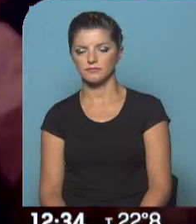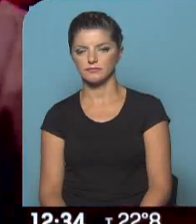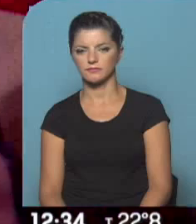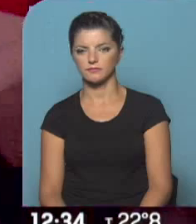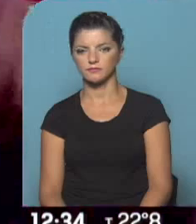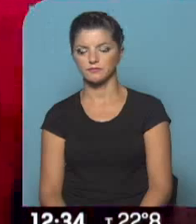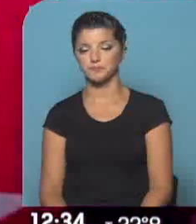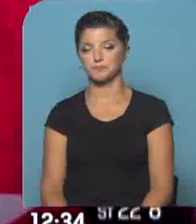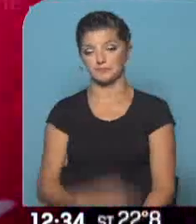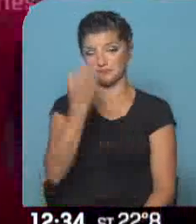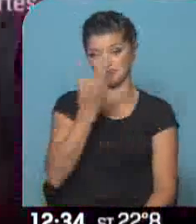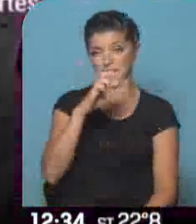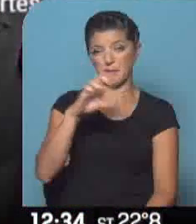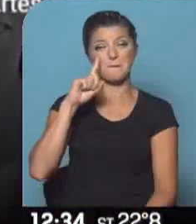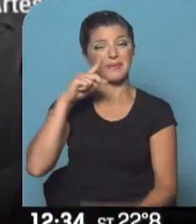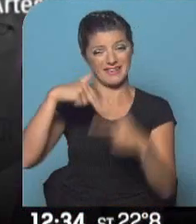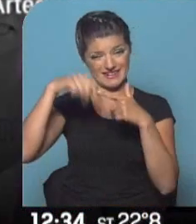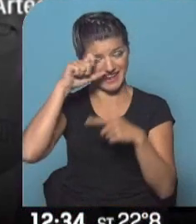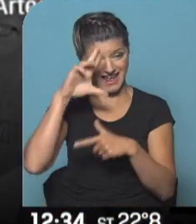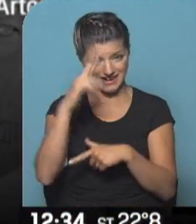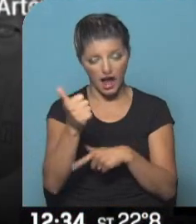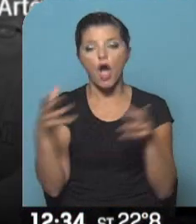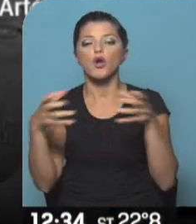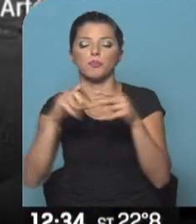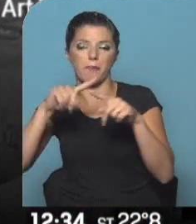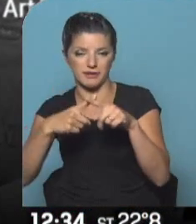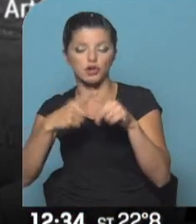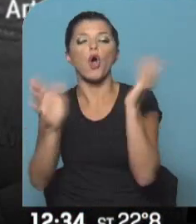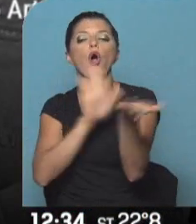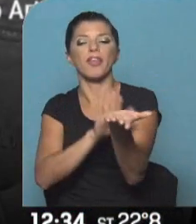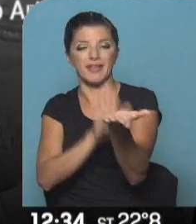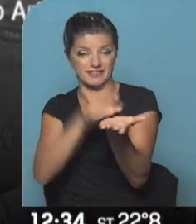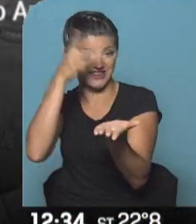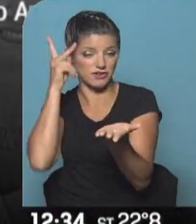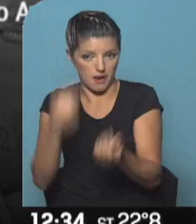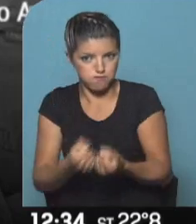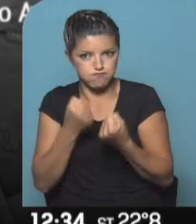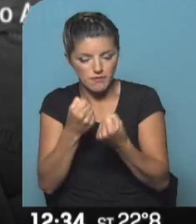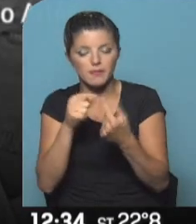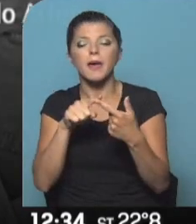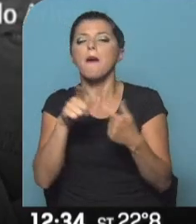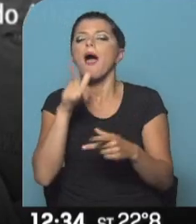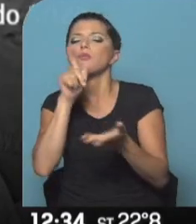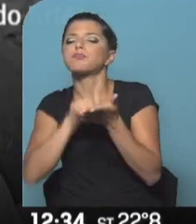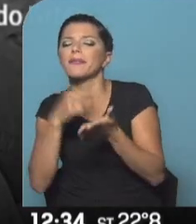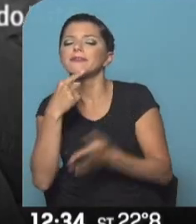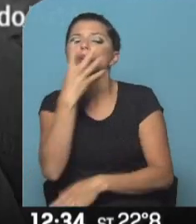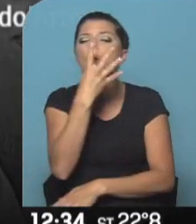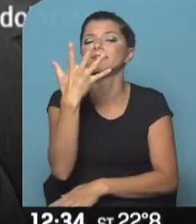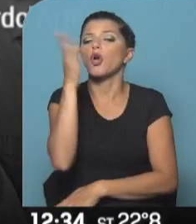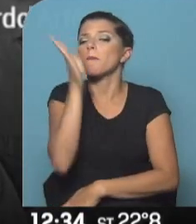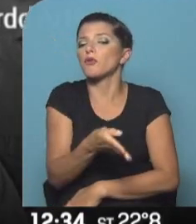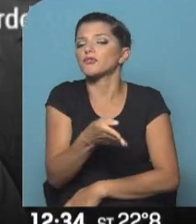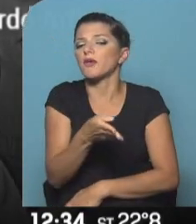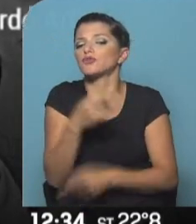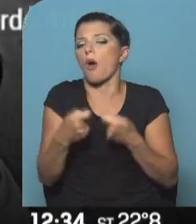El exmandatario, candidato por la coalición de partidos de derecha Chile Vamos, se impondría con un 45% de los votos, según un sondeo